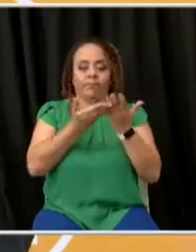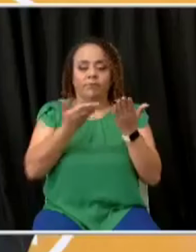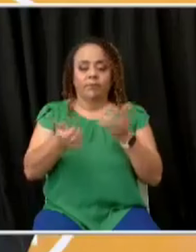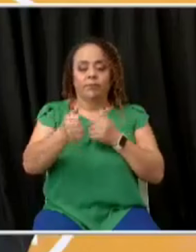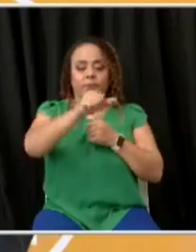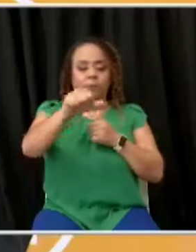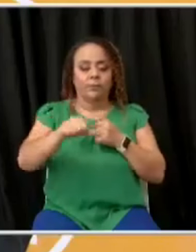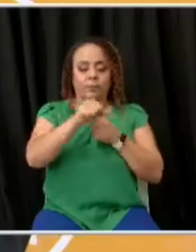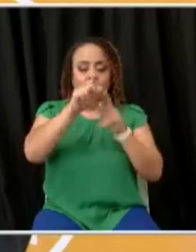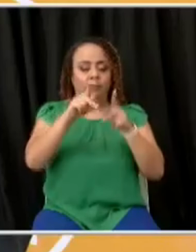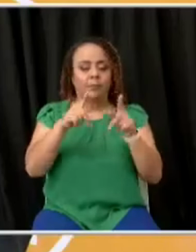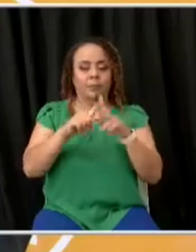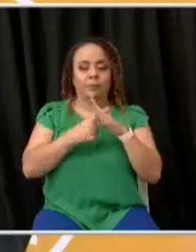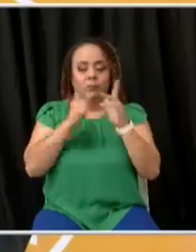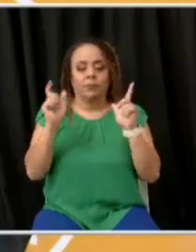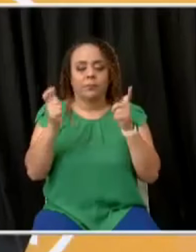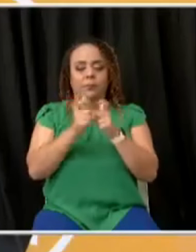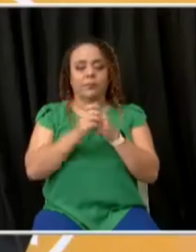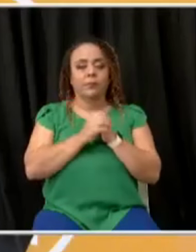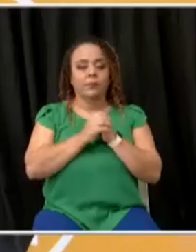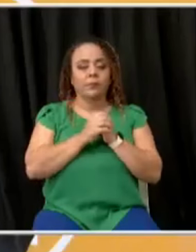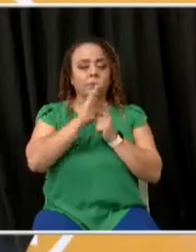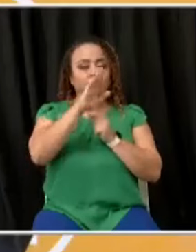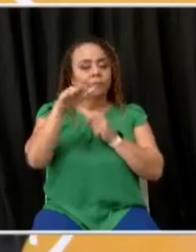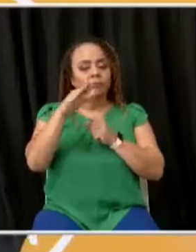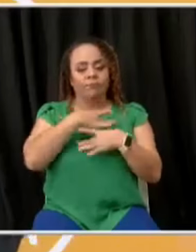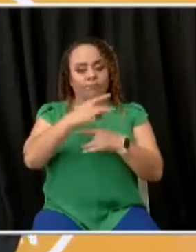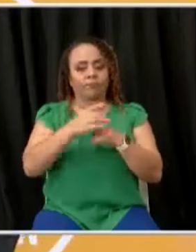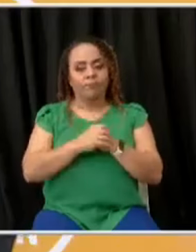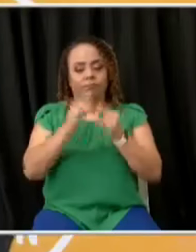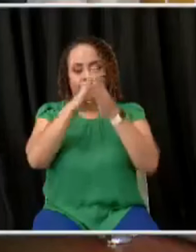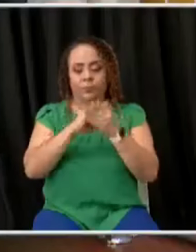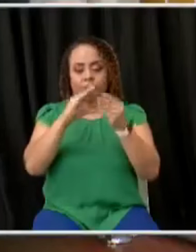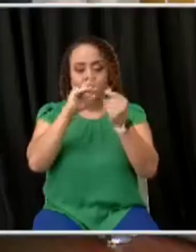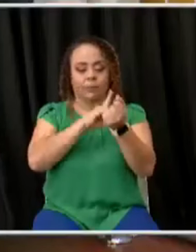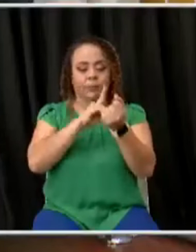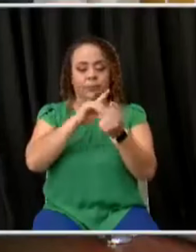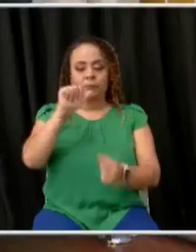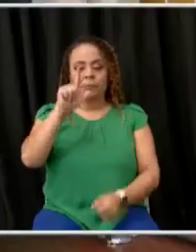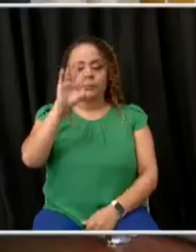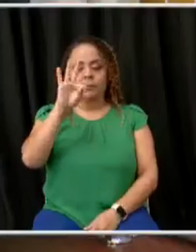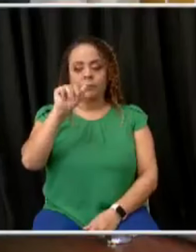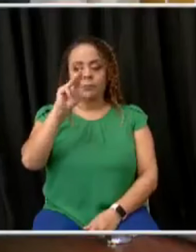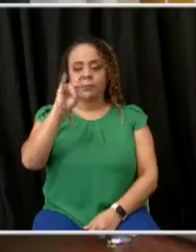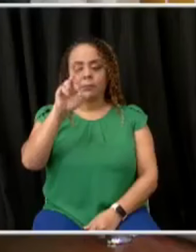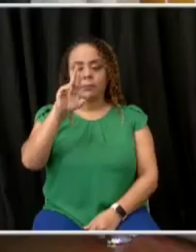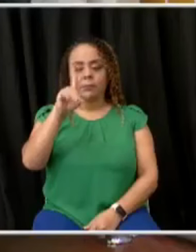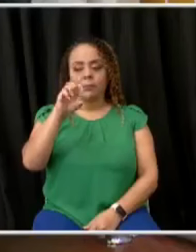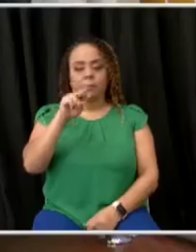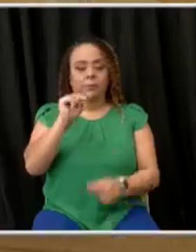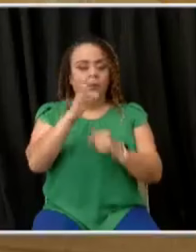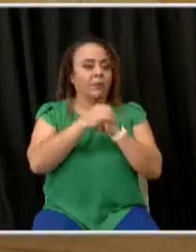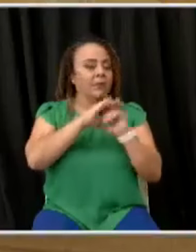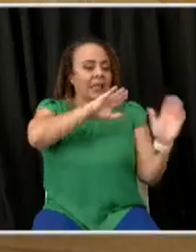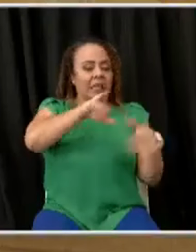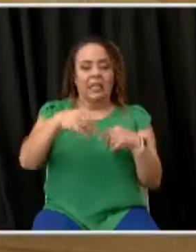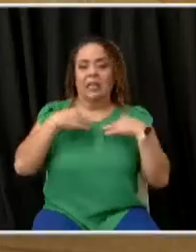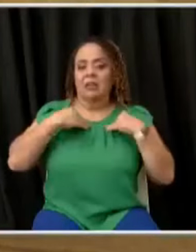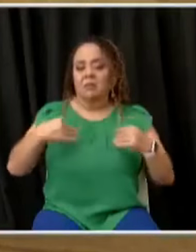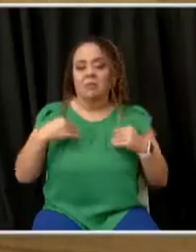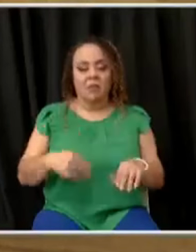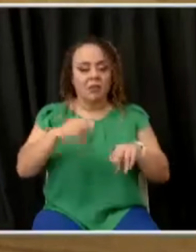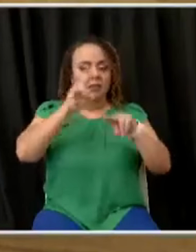va a empezarse a recuperar. Ok, qué interesante lo que nos comenta el doctor Altamirano. Quítele la ropa, siéntelo